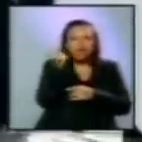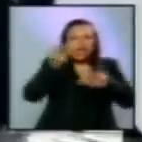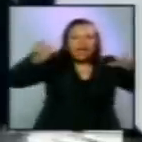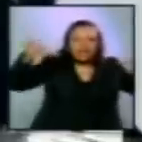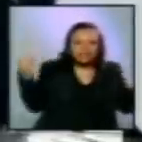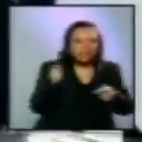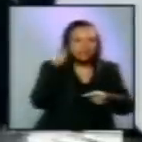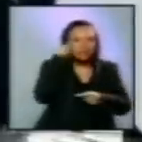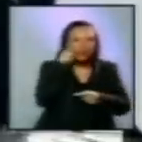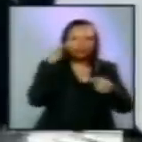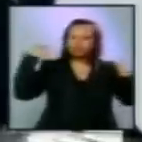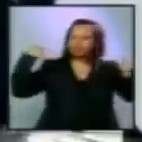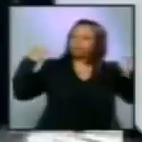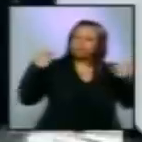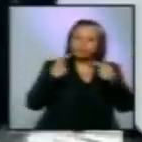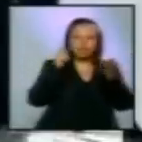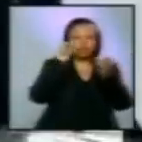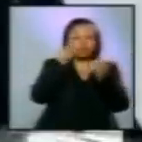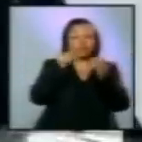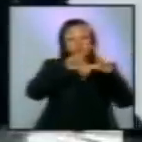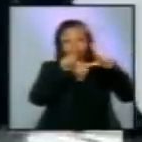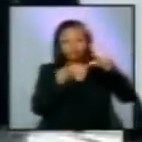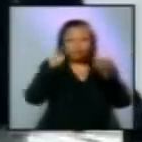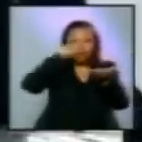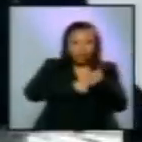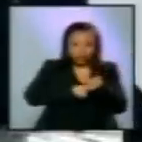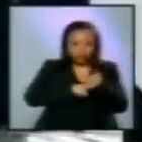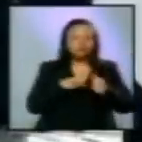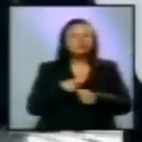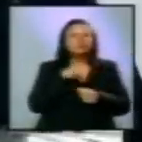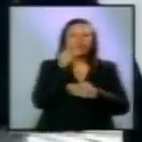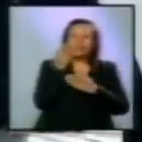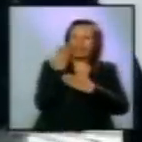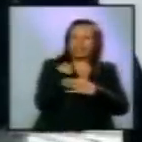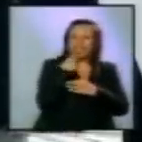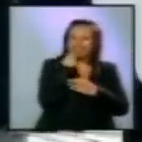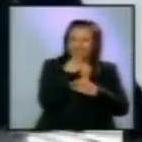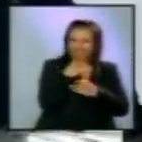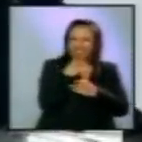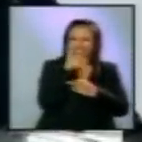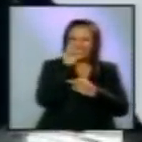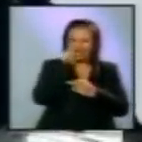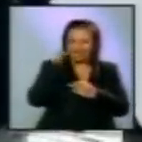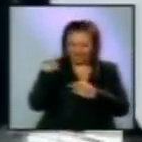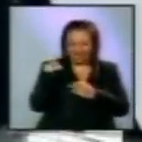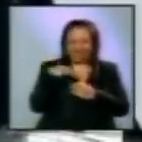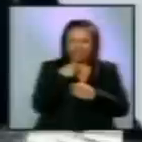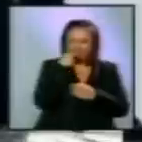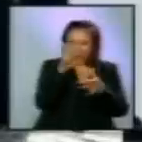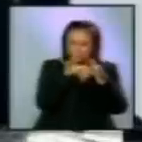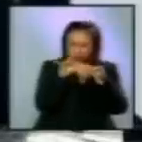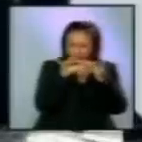han desarrollado a lo largo del territorio nacional. Recientemente declaró usted en CNN que la